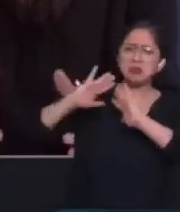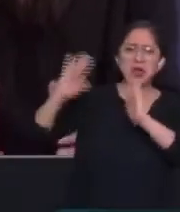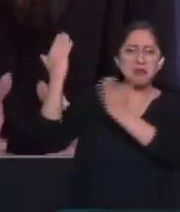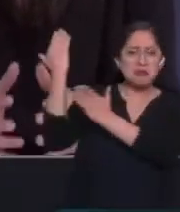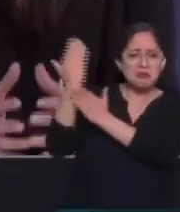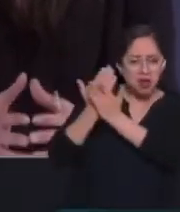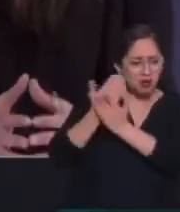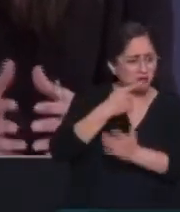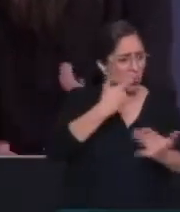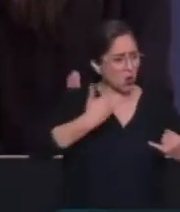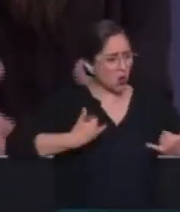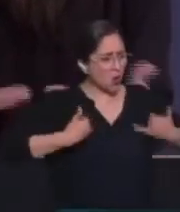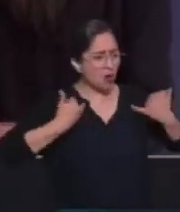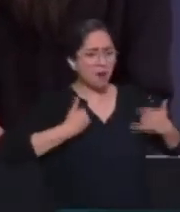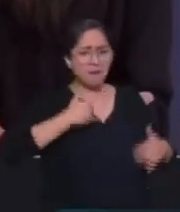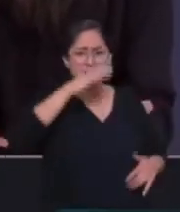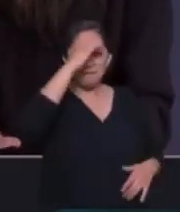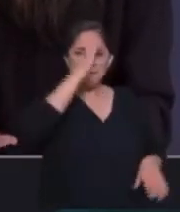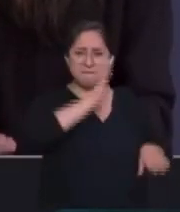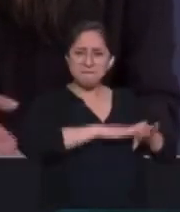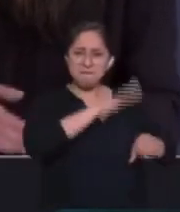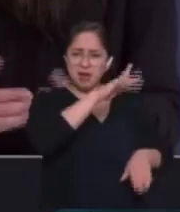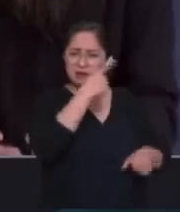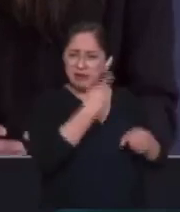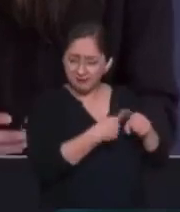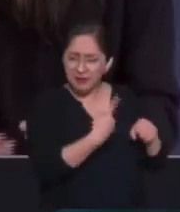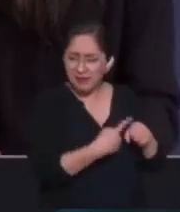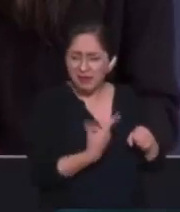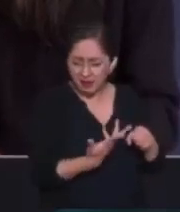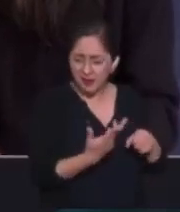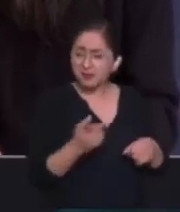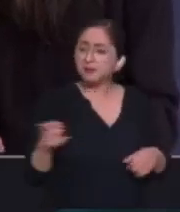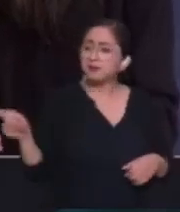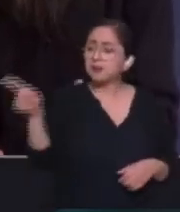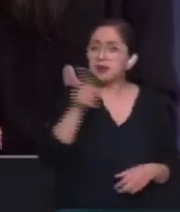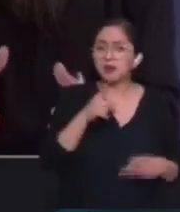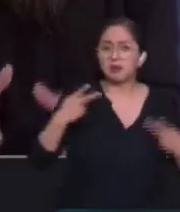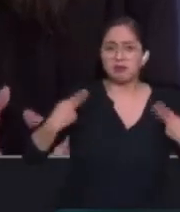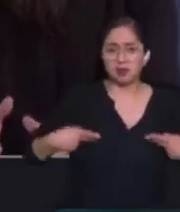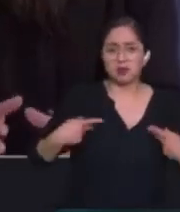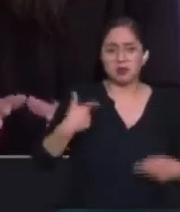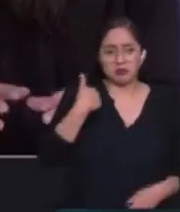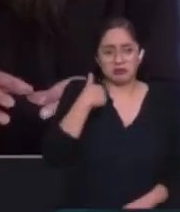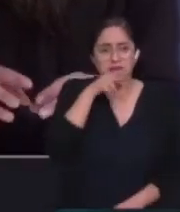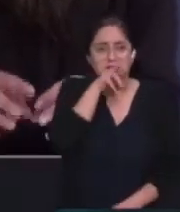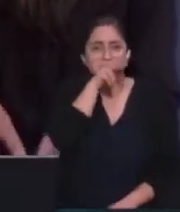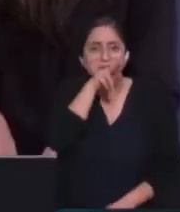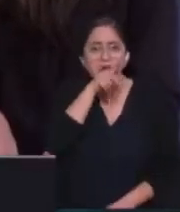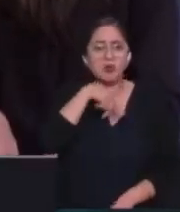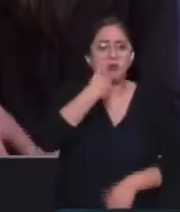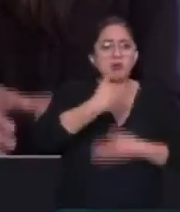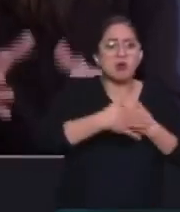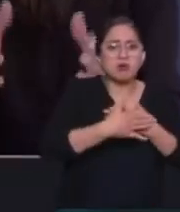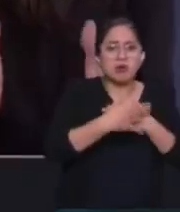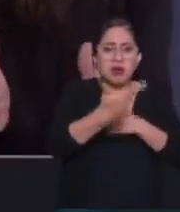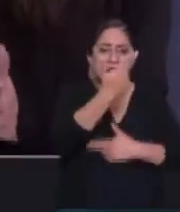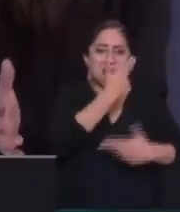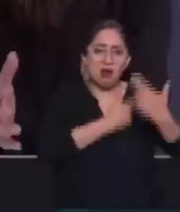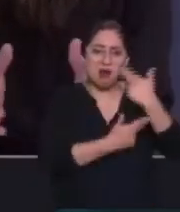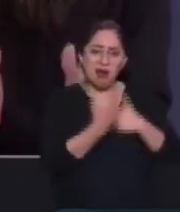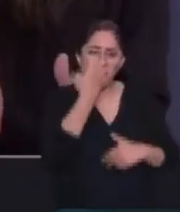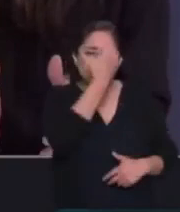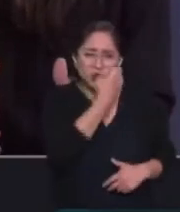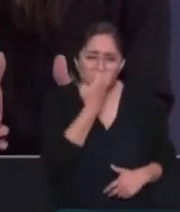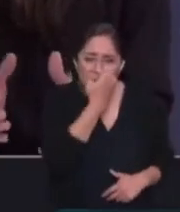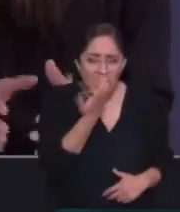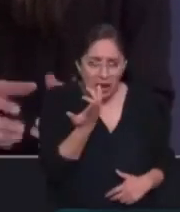afirmar, porque creo que esto es algo de lo que preocupa a mucha gente en razón del regreso a clases presencial, que es la población de